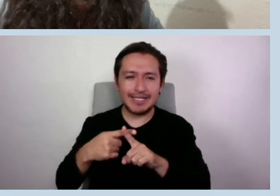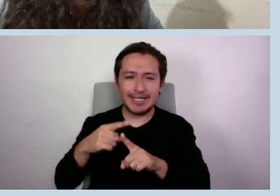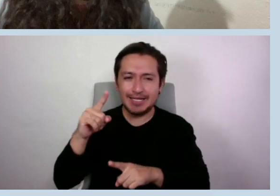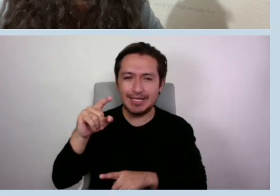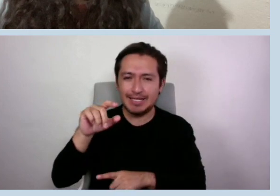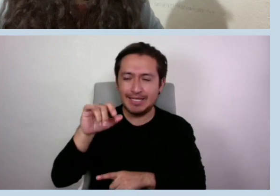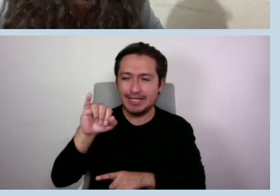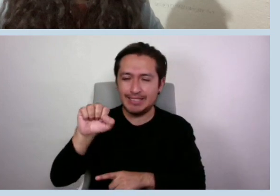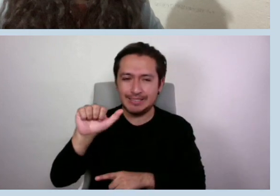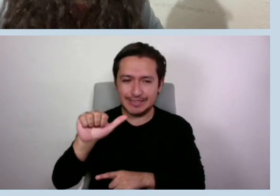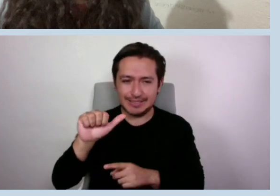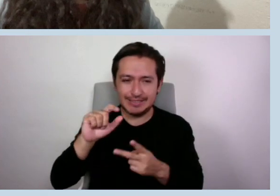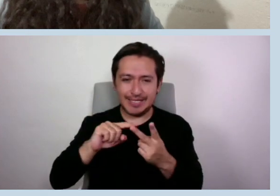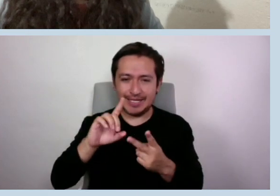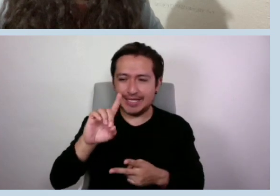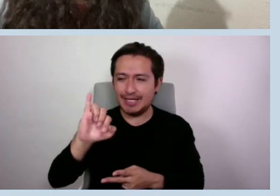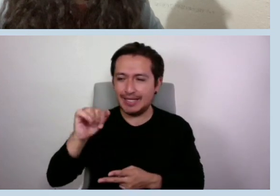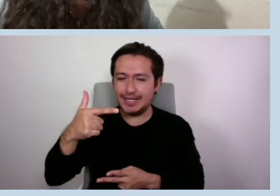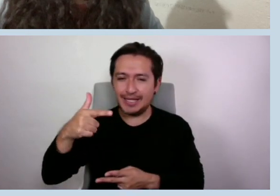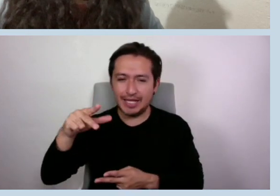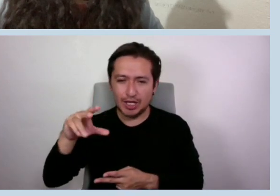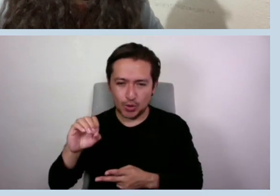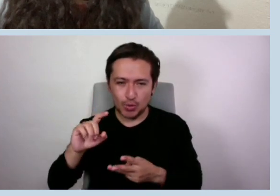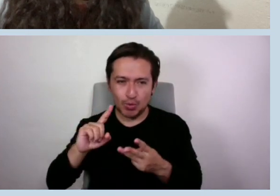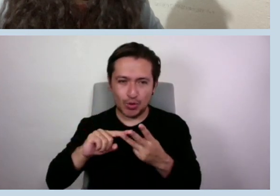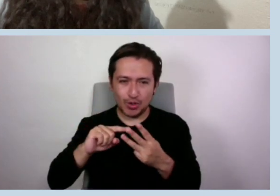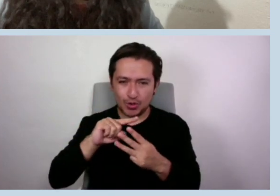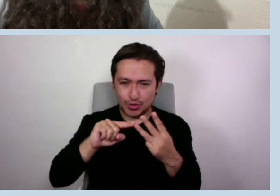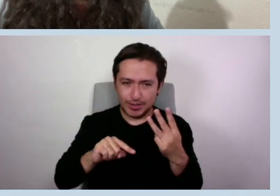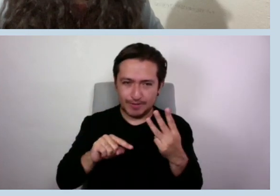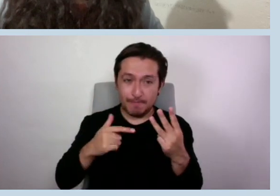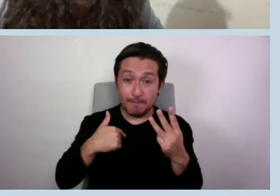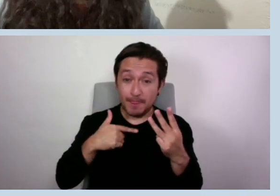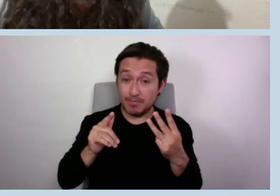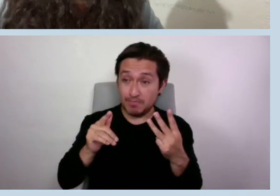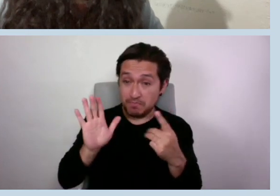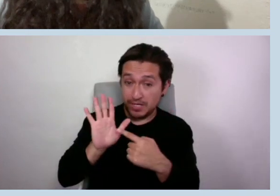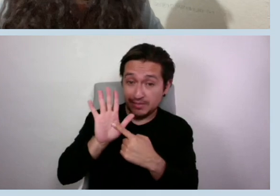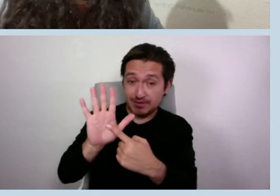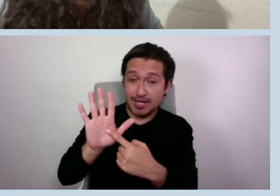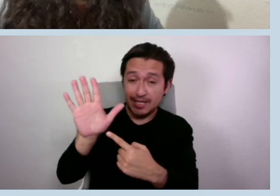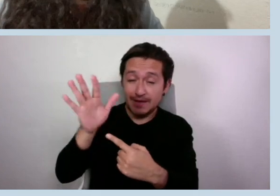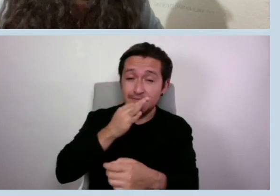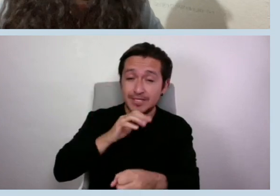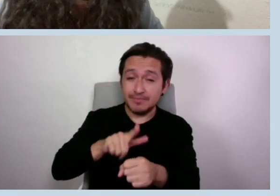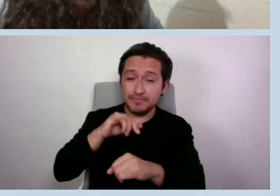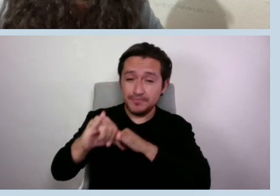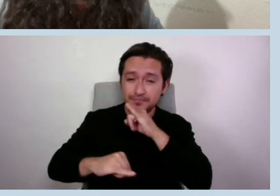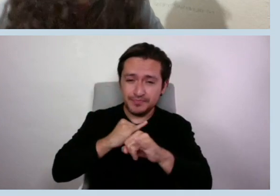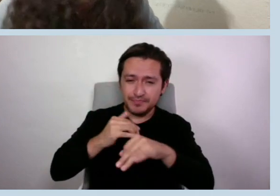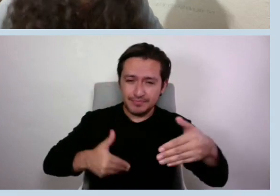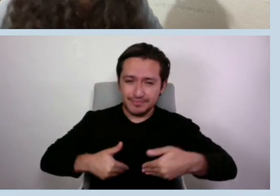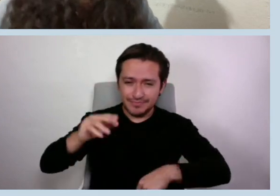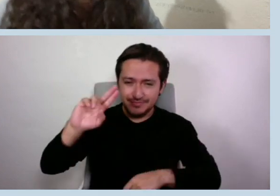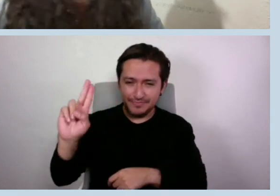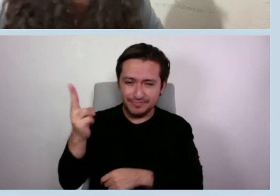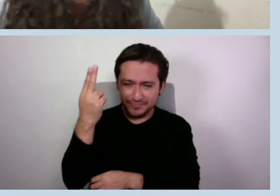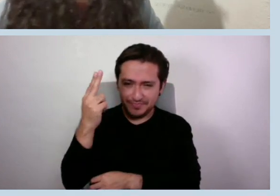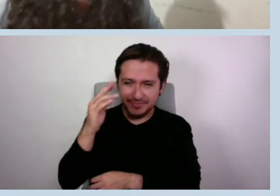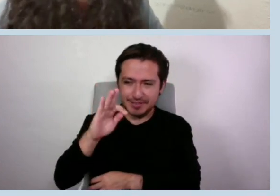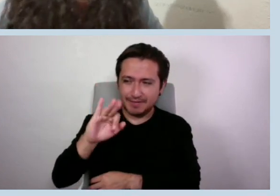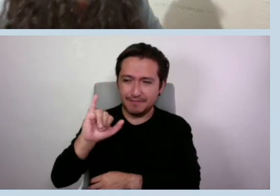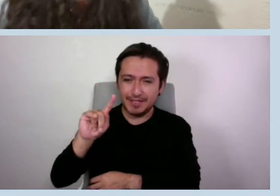yo y lo vamos a presentar en el fitu de este año el siguiente o sea o sea el siguiente